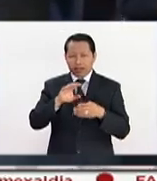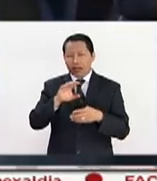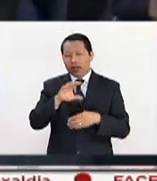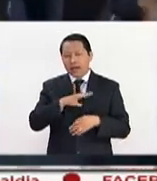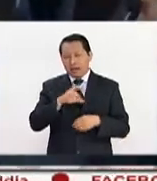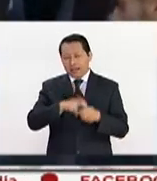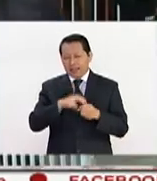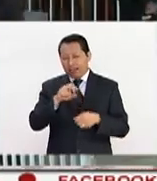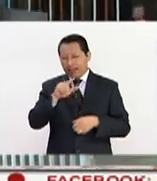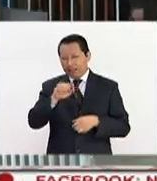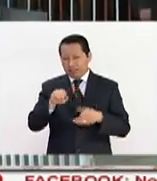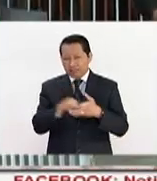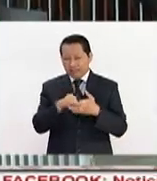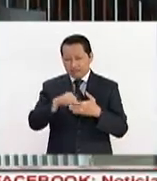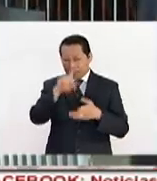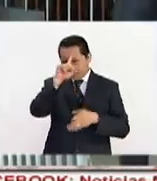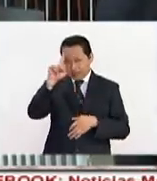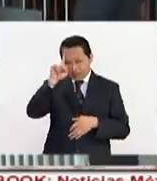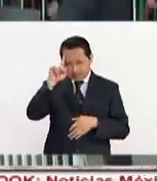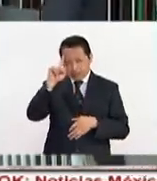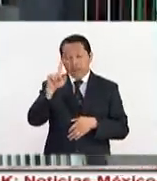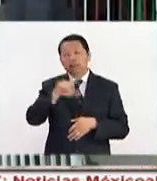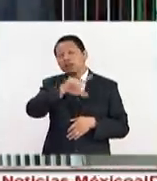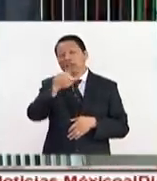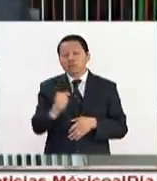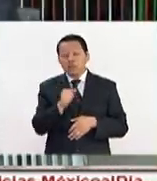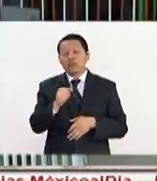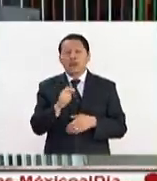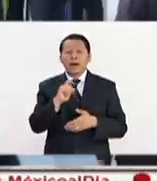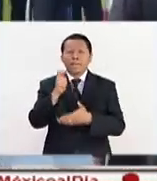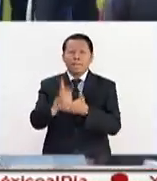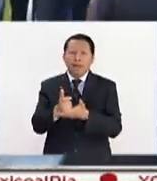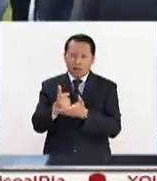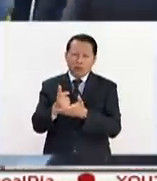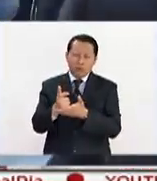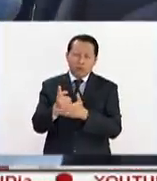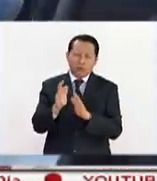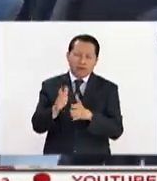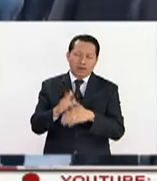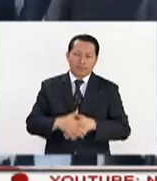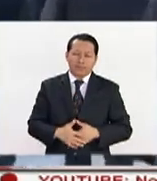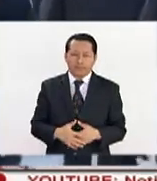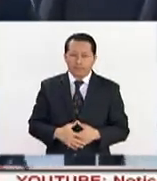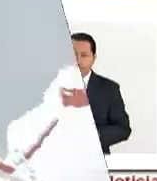de Henares, cerca de Madrid, y más tarde pagó su fianza.